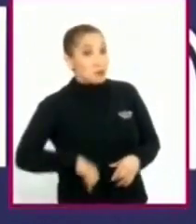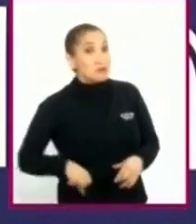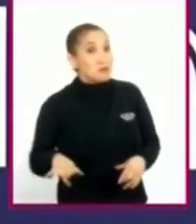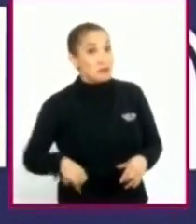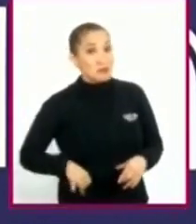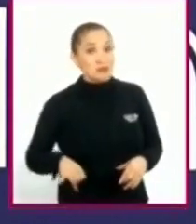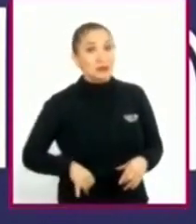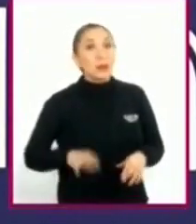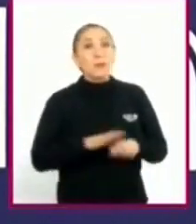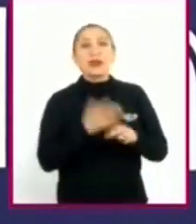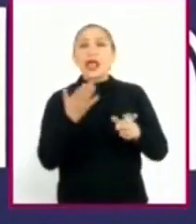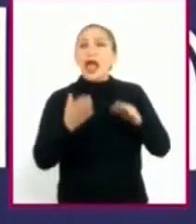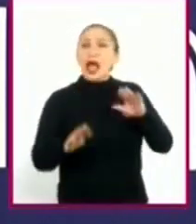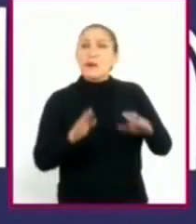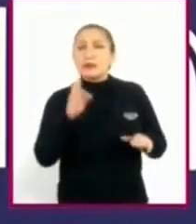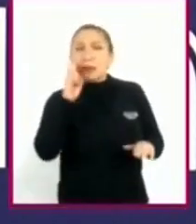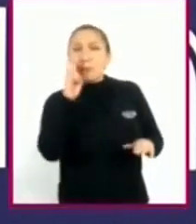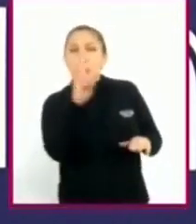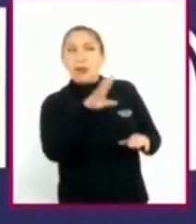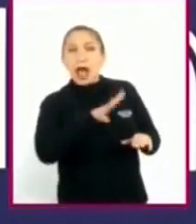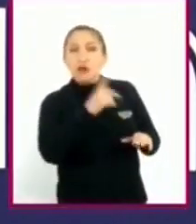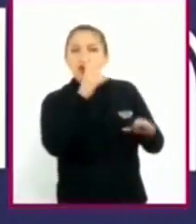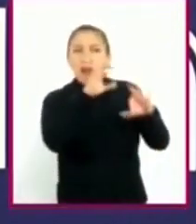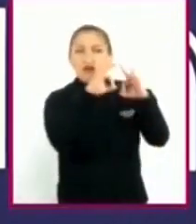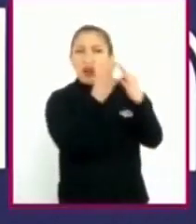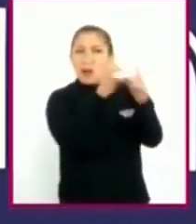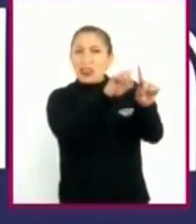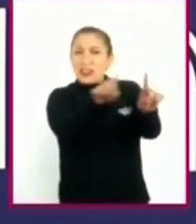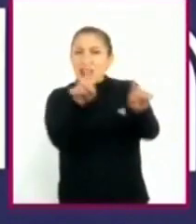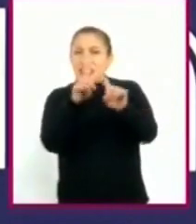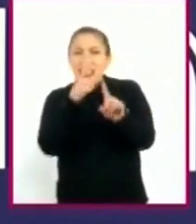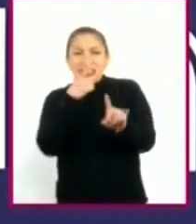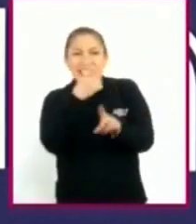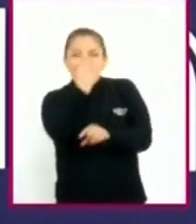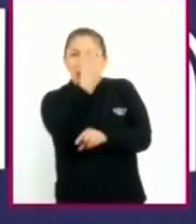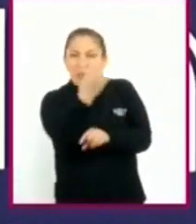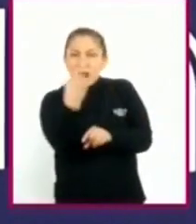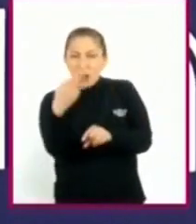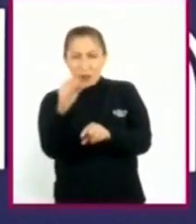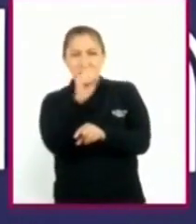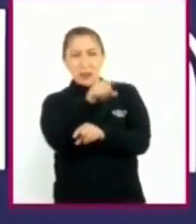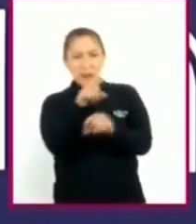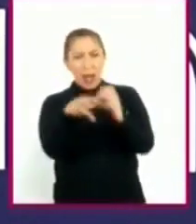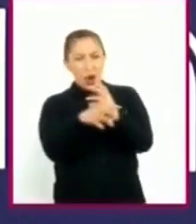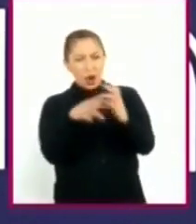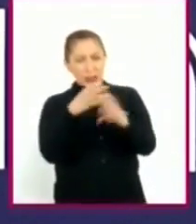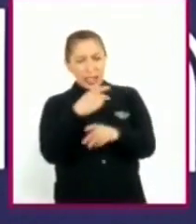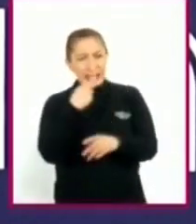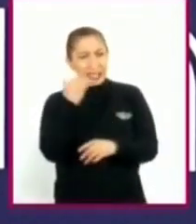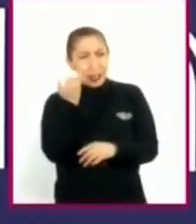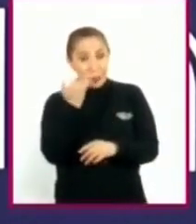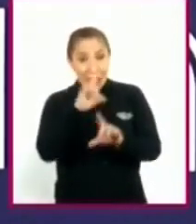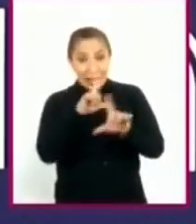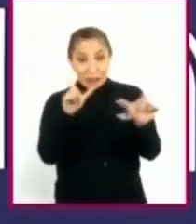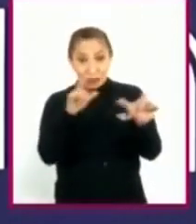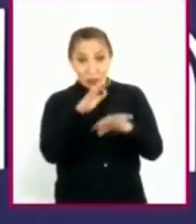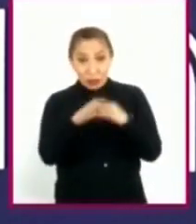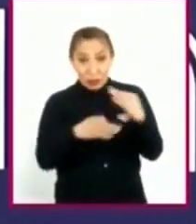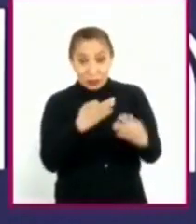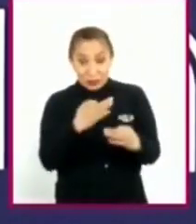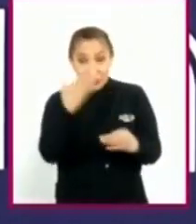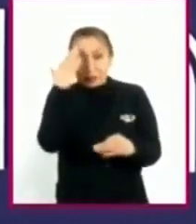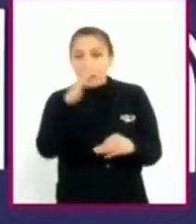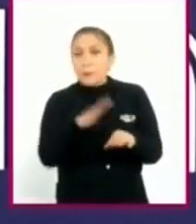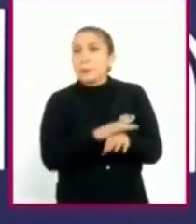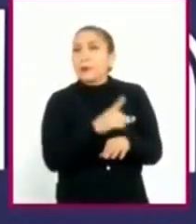interesante, ya que a veces encontramos que hay más de una manera de nombrar las cosas en nuestro propio idioma. ¿Listas? ¿Listos para